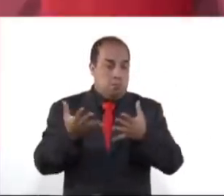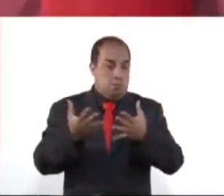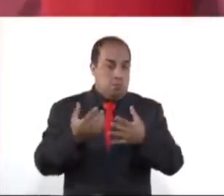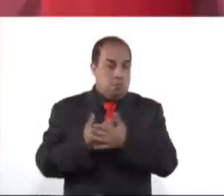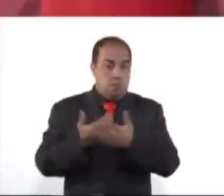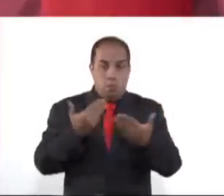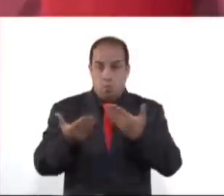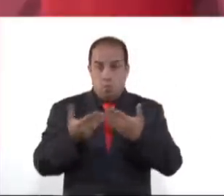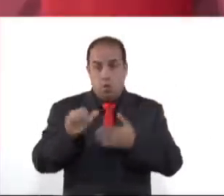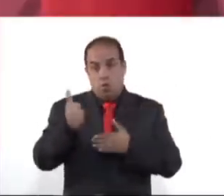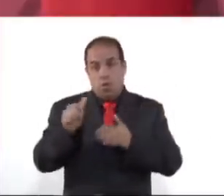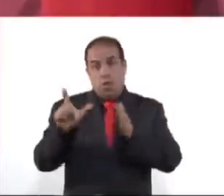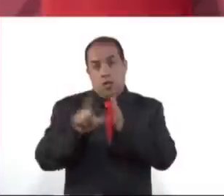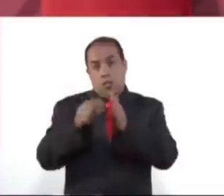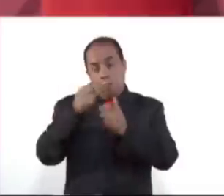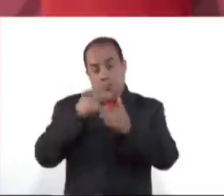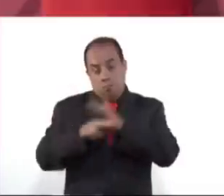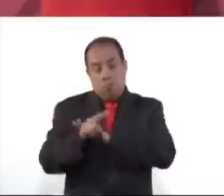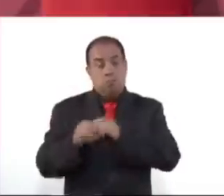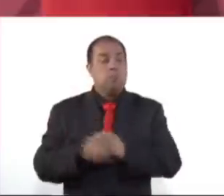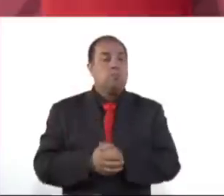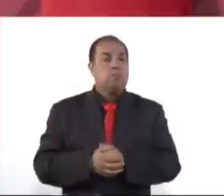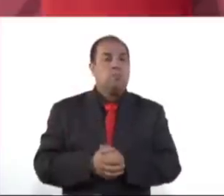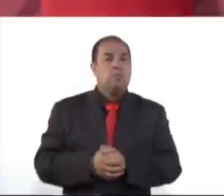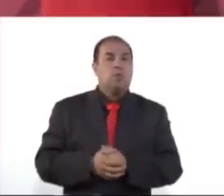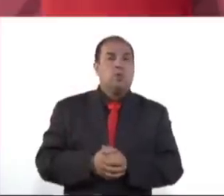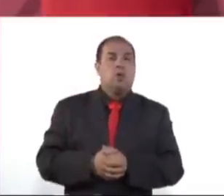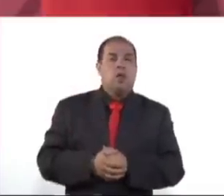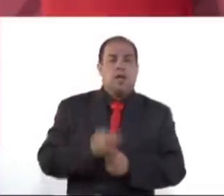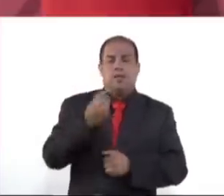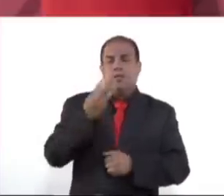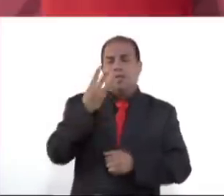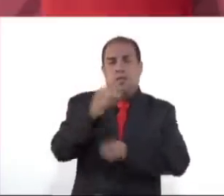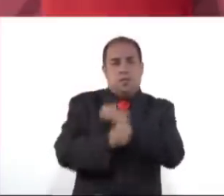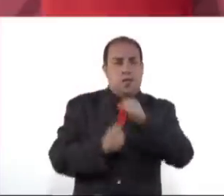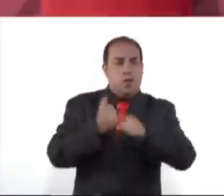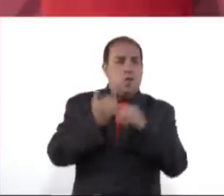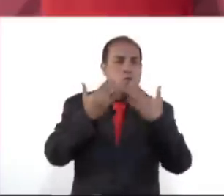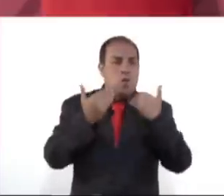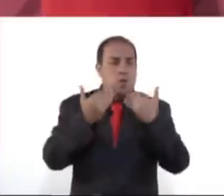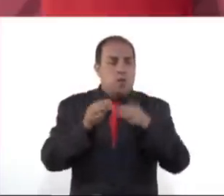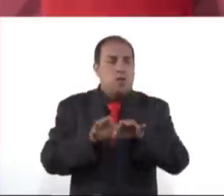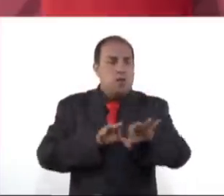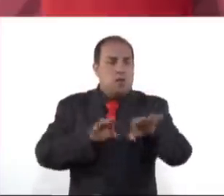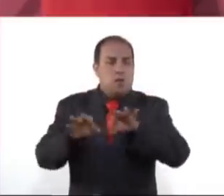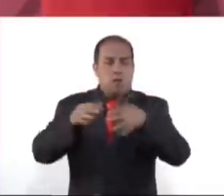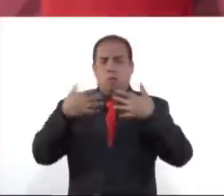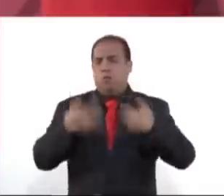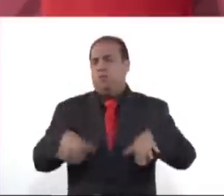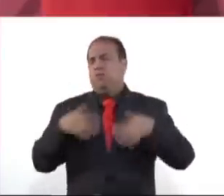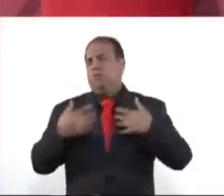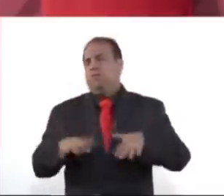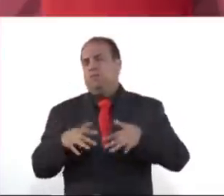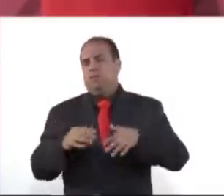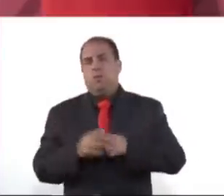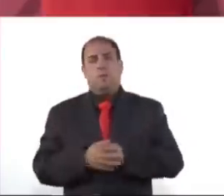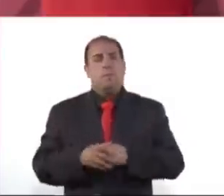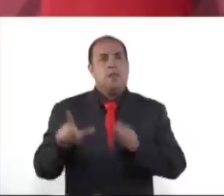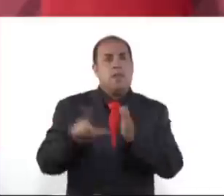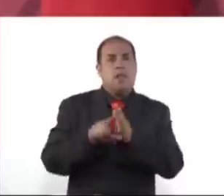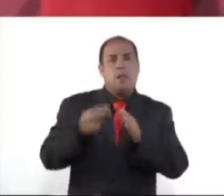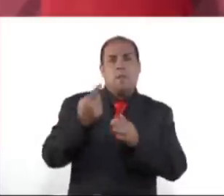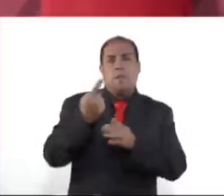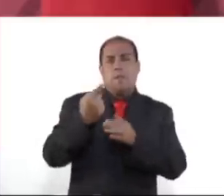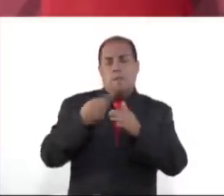metro Como se ha dicho En 53 años No se había realizado una obra de esta magnitud En las líneas del